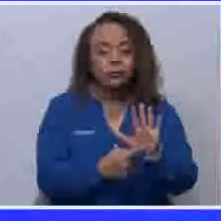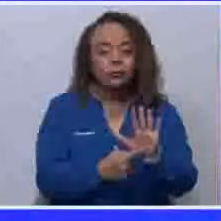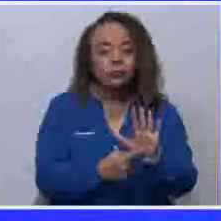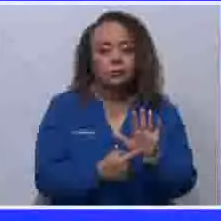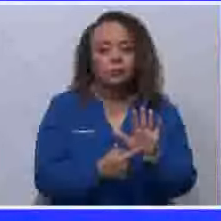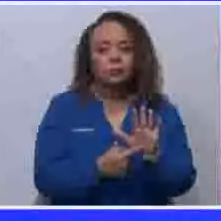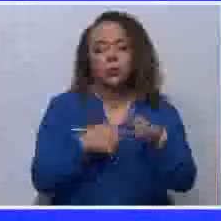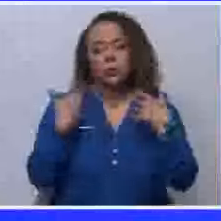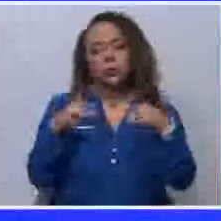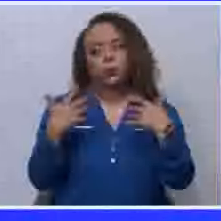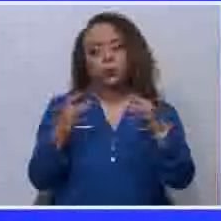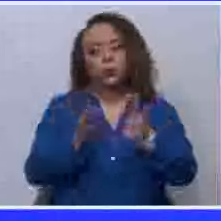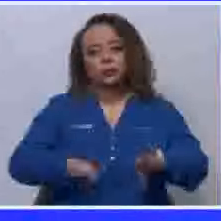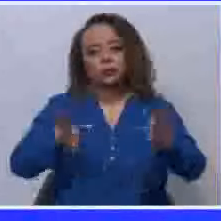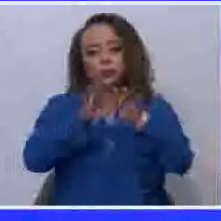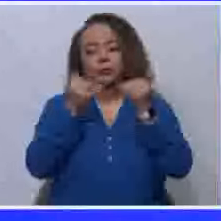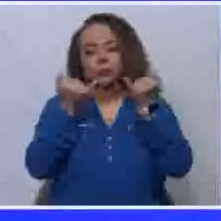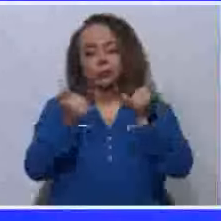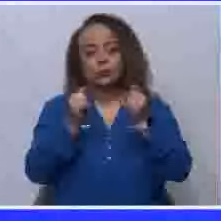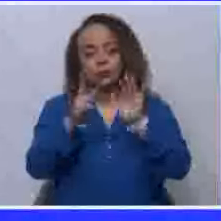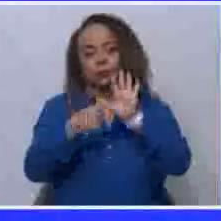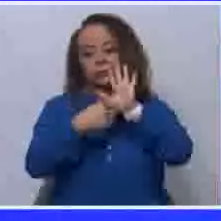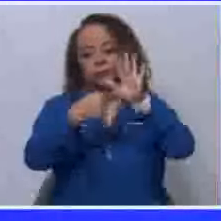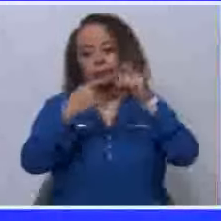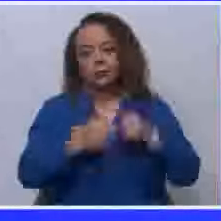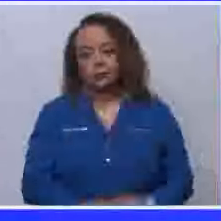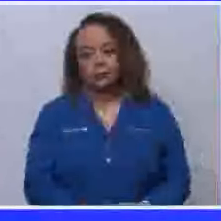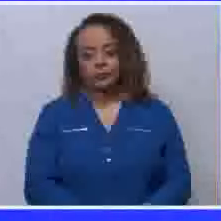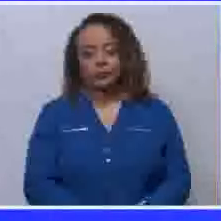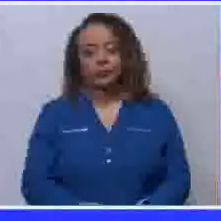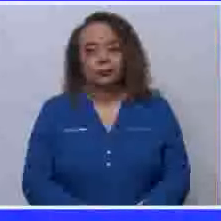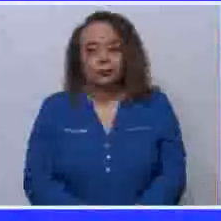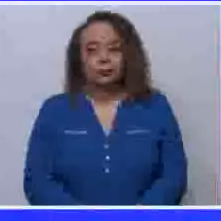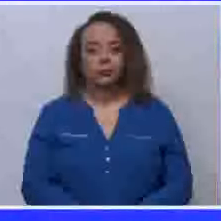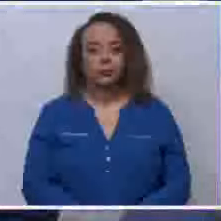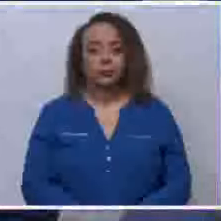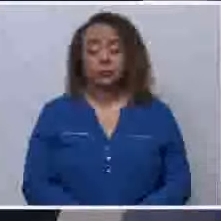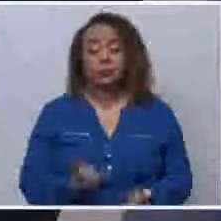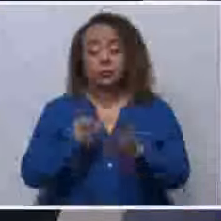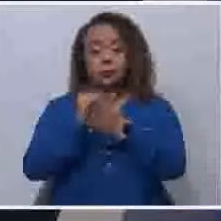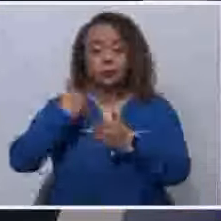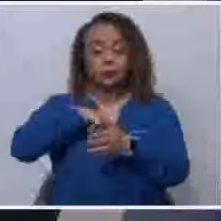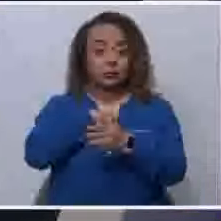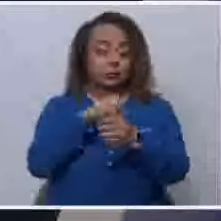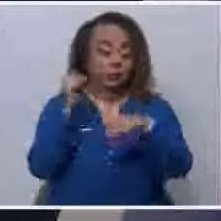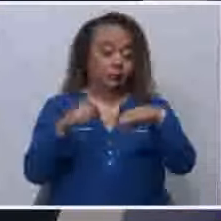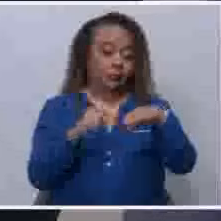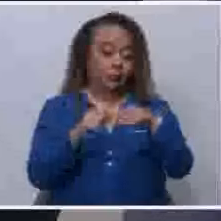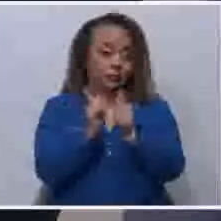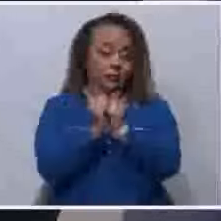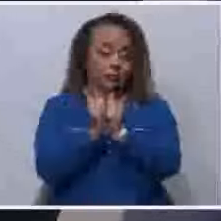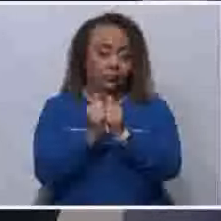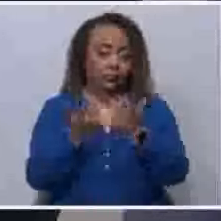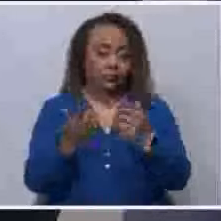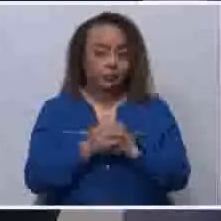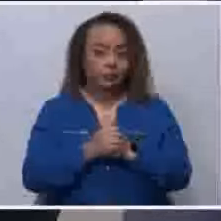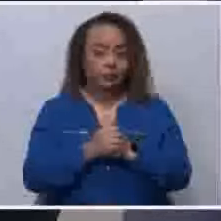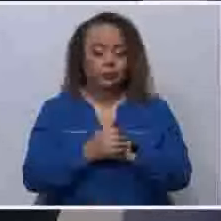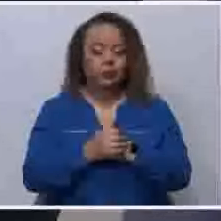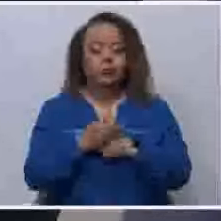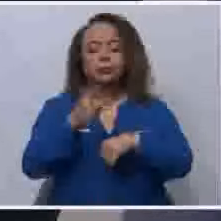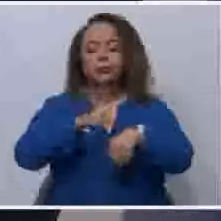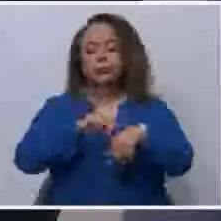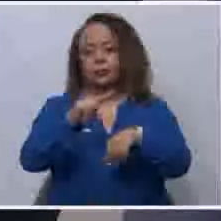es mérito importante y ya te convertís en protagonista. Ahora, la mayoría... ¿Viste a nuestro goleador de campeonato nacional? Sí, es Steven Cárdenas. Pero ¿hace cuánto no